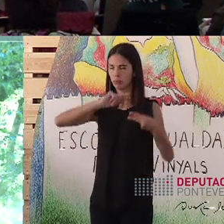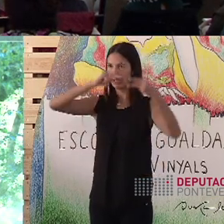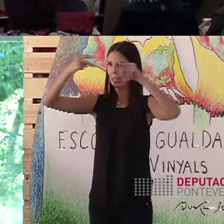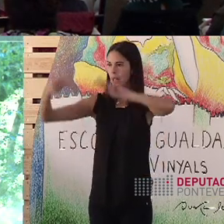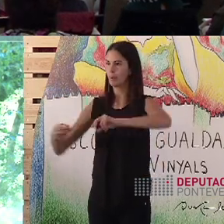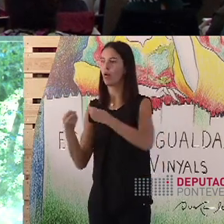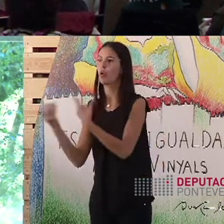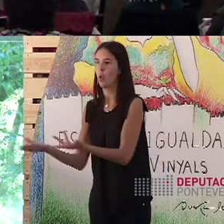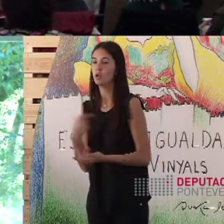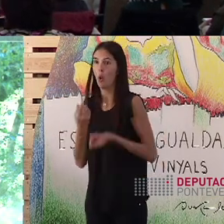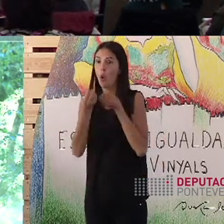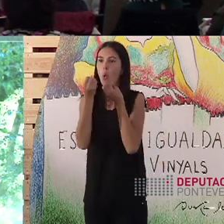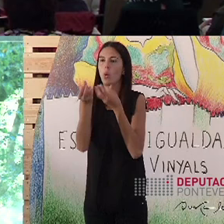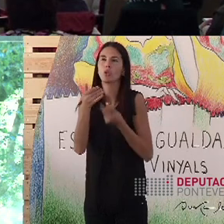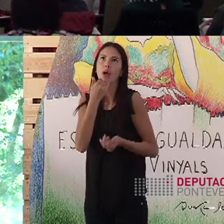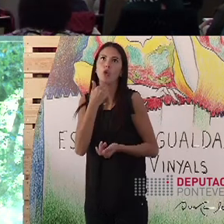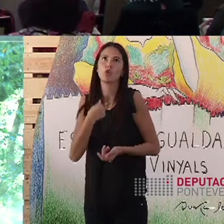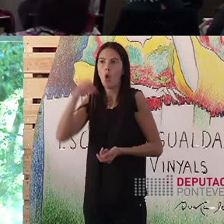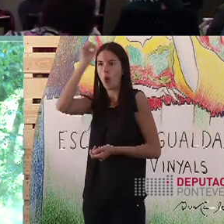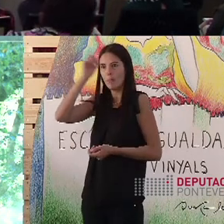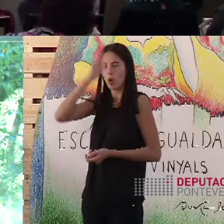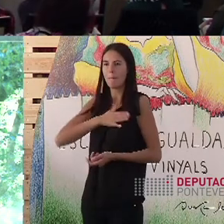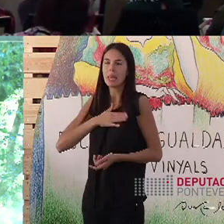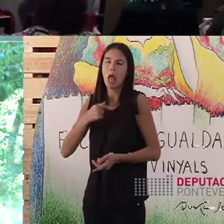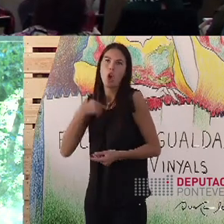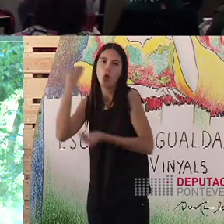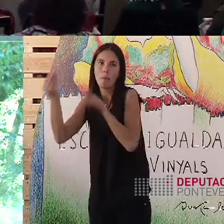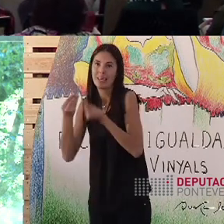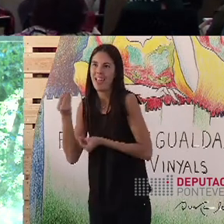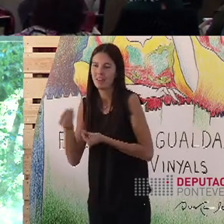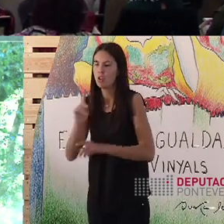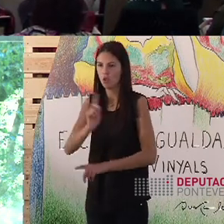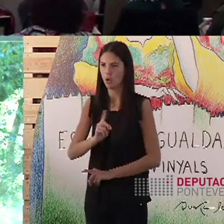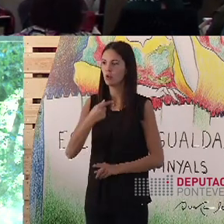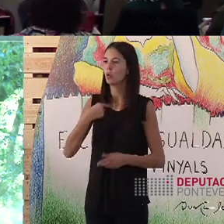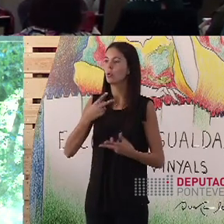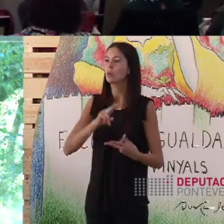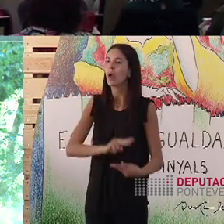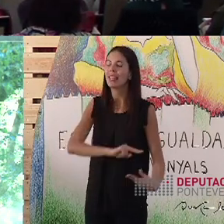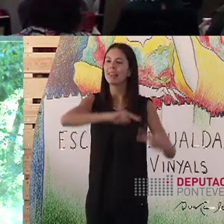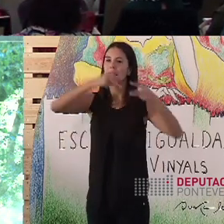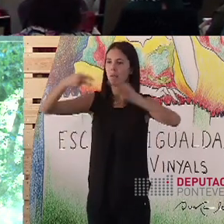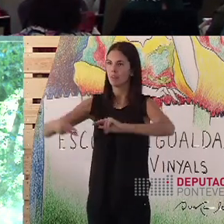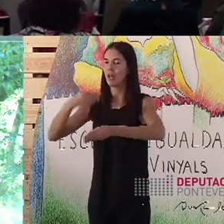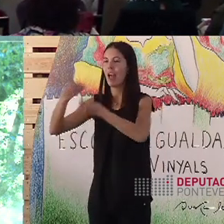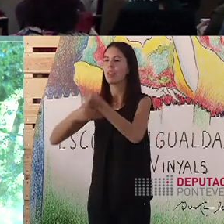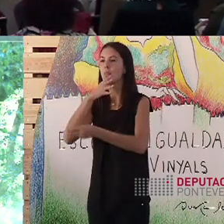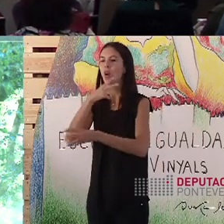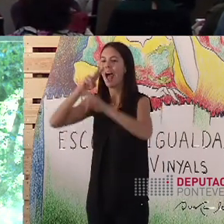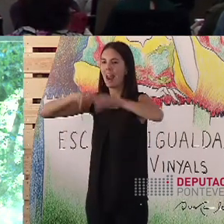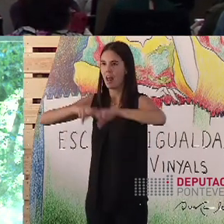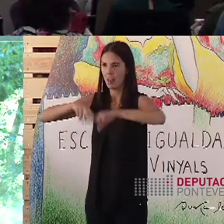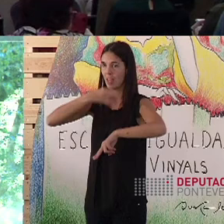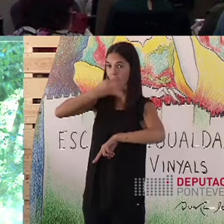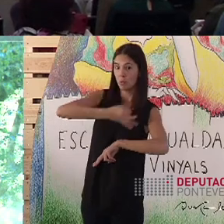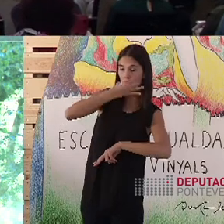isto, non é porque eu pense que efectivamente foi así, senón que é xenerado a partir do análisis dos discursos